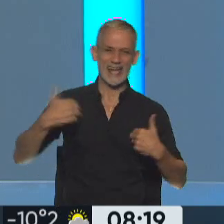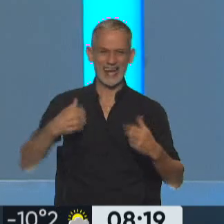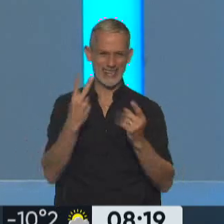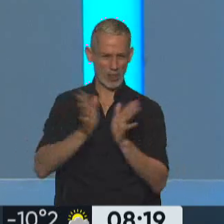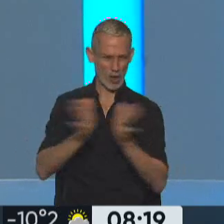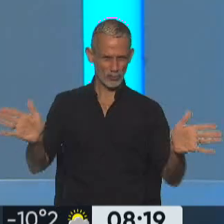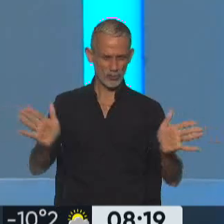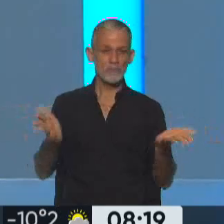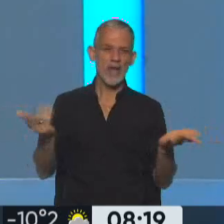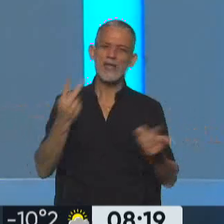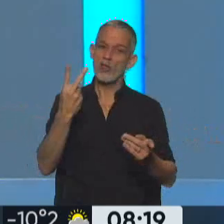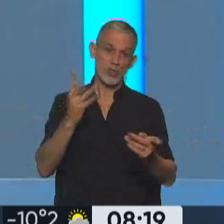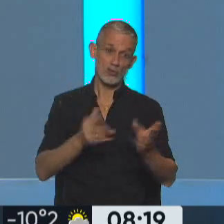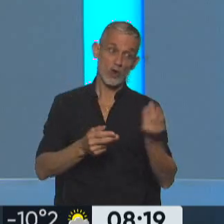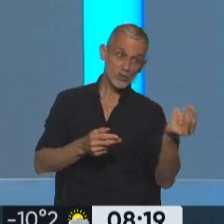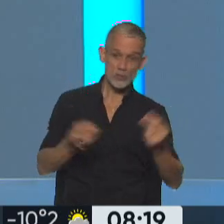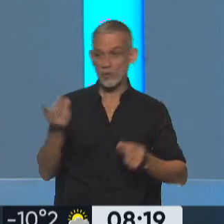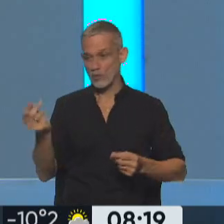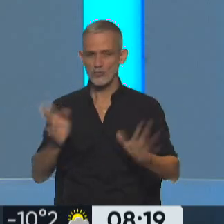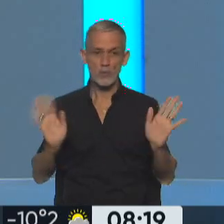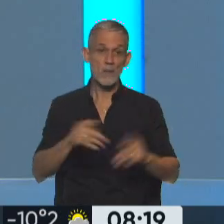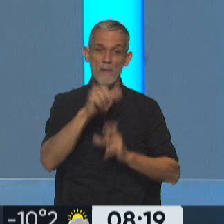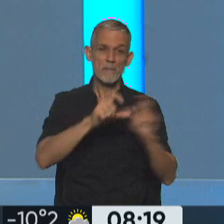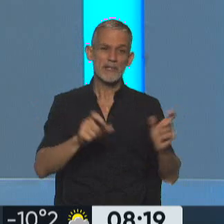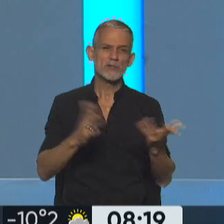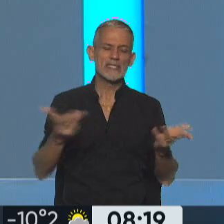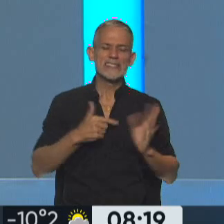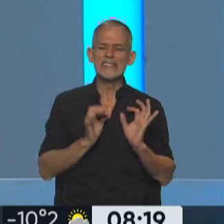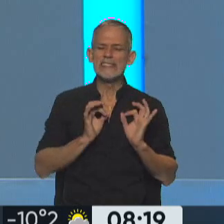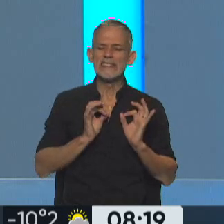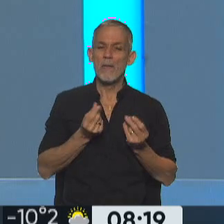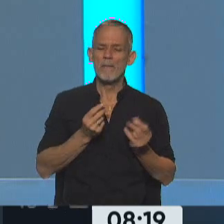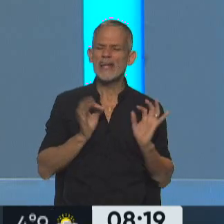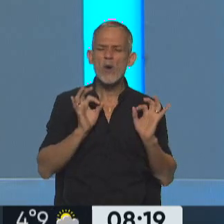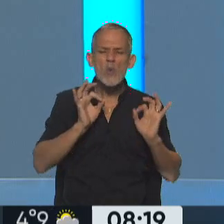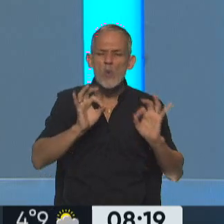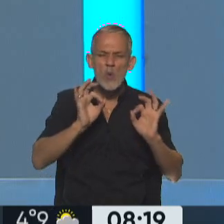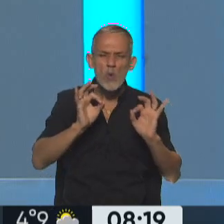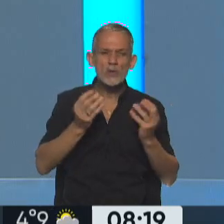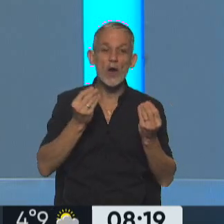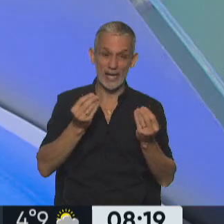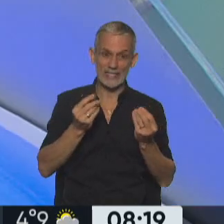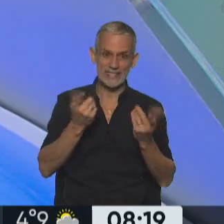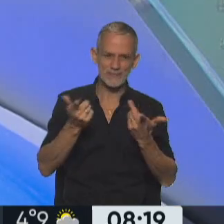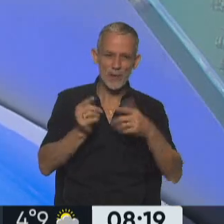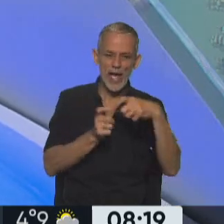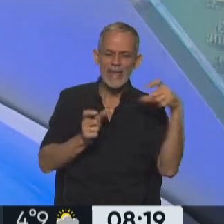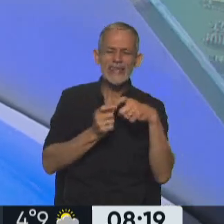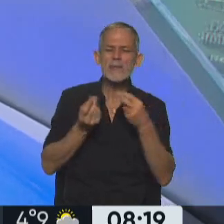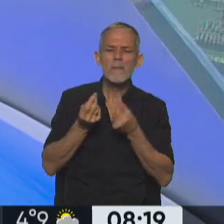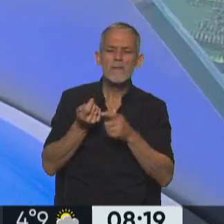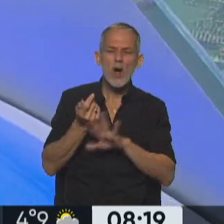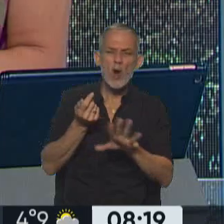Sí. bueno, que tenés los dos consumos. El que está que no llega a fin de mes muy con lo justo, hace esto, un ticket muy